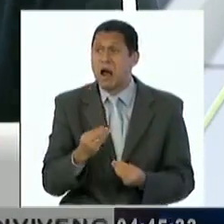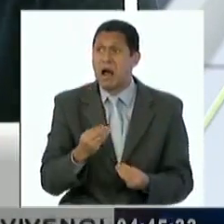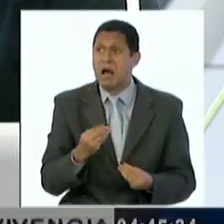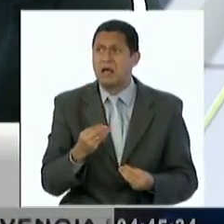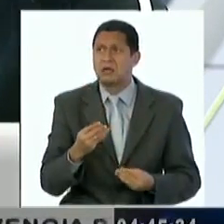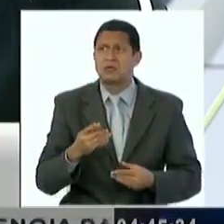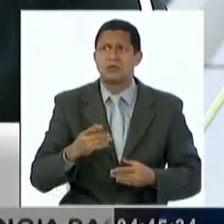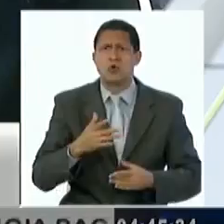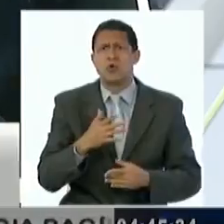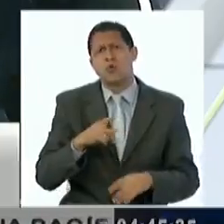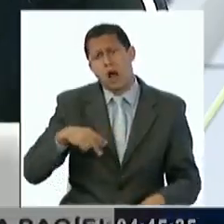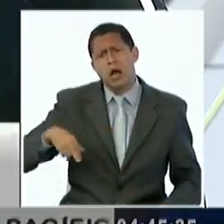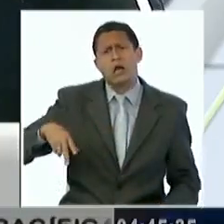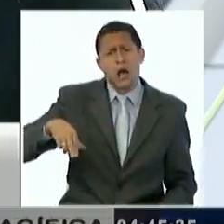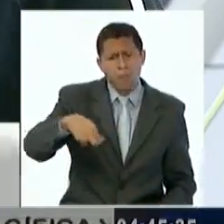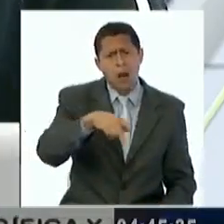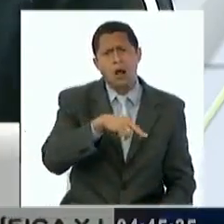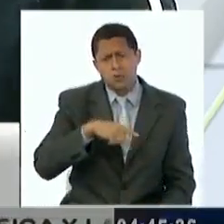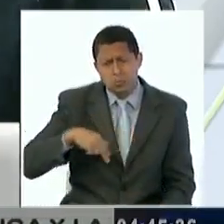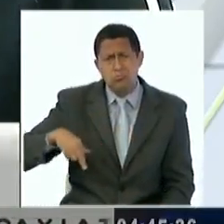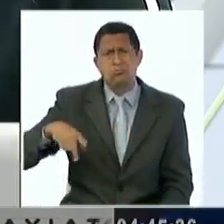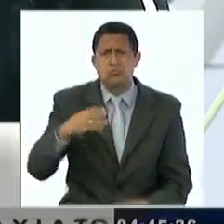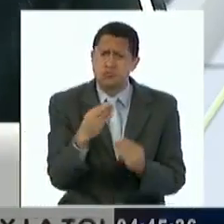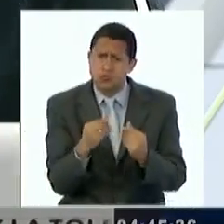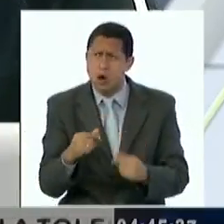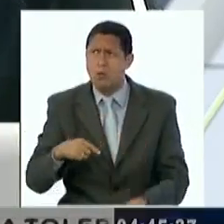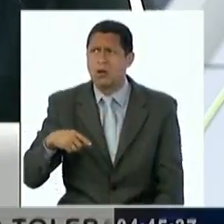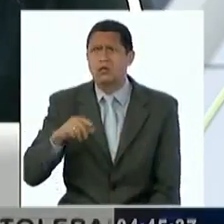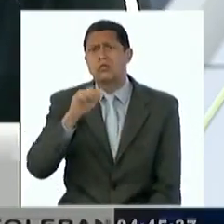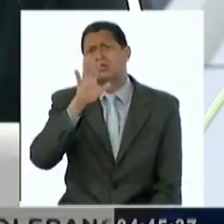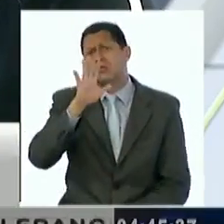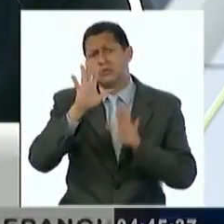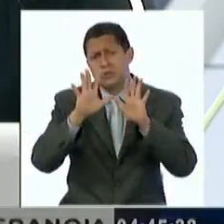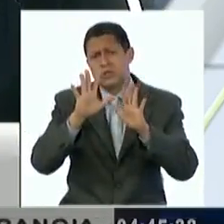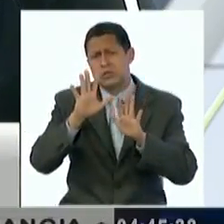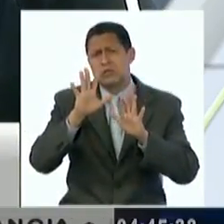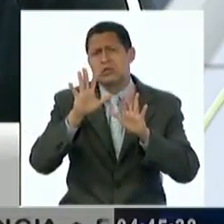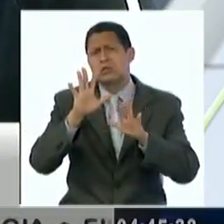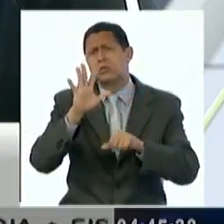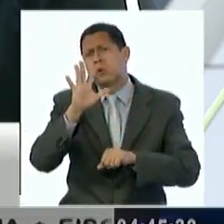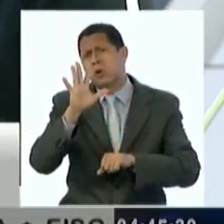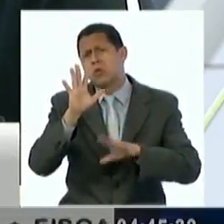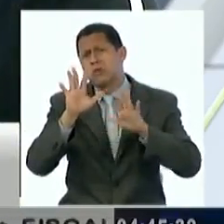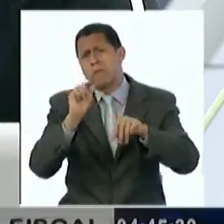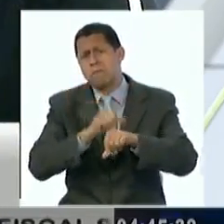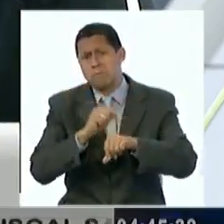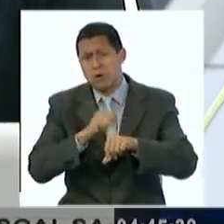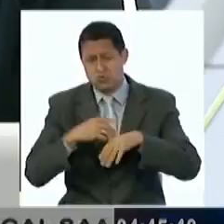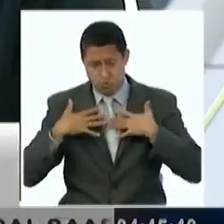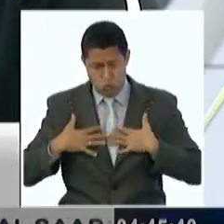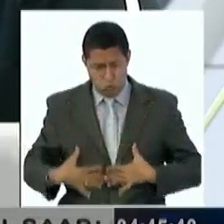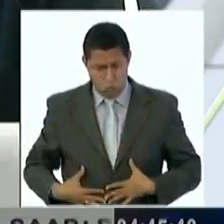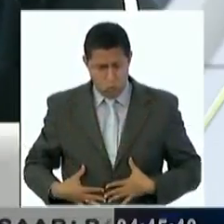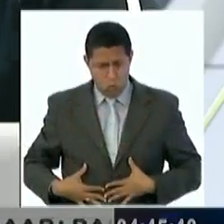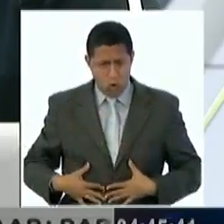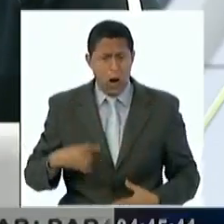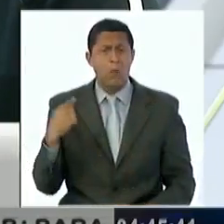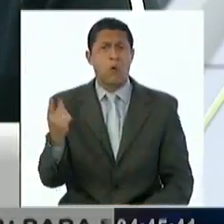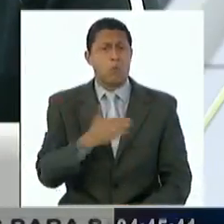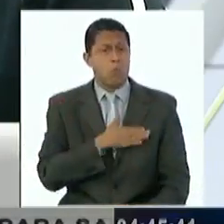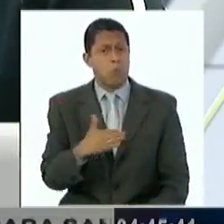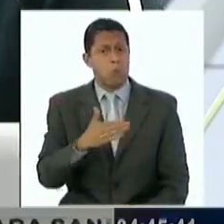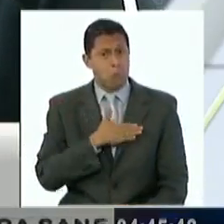calentamiento una caminata muy suave a precisamente 5 o 10 minutos para que la temperatura corporal los músculos y la frecuencia